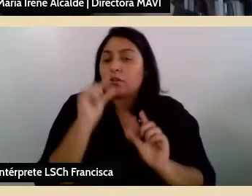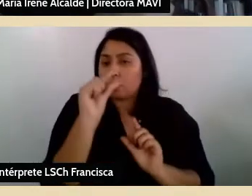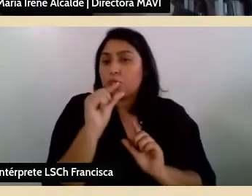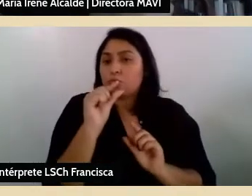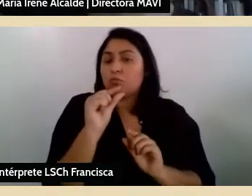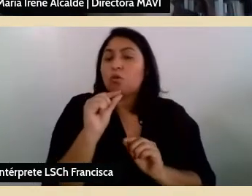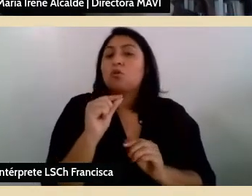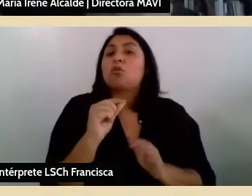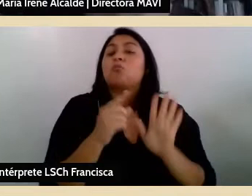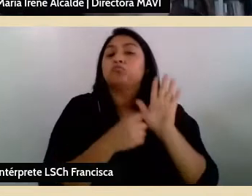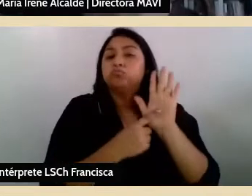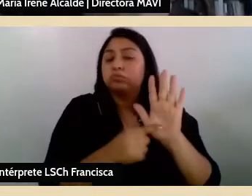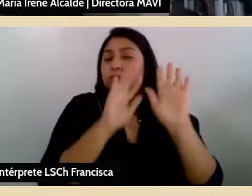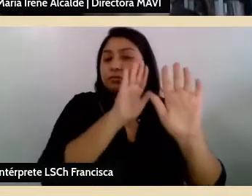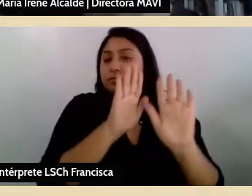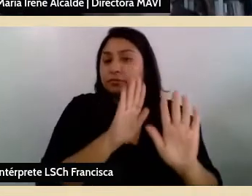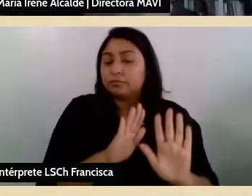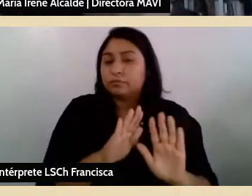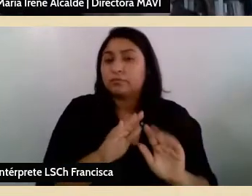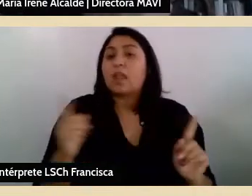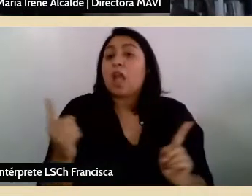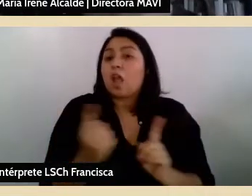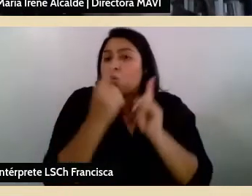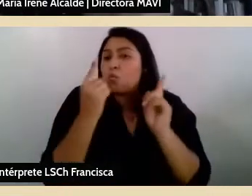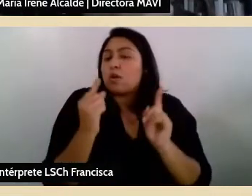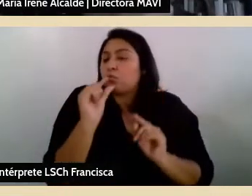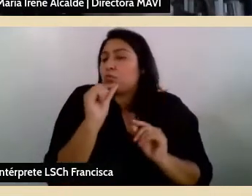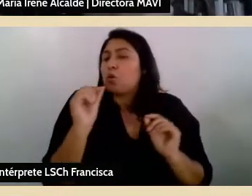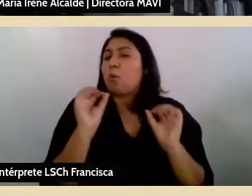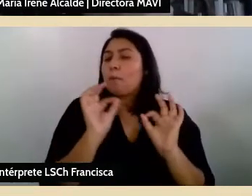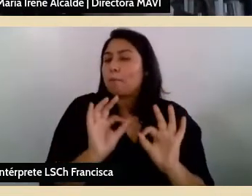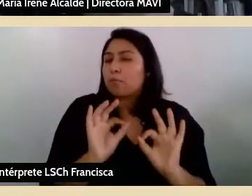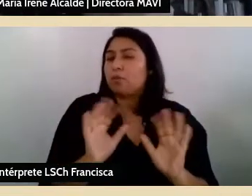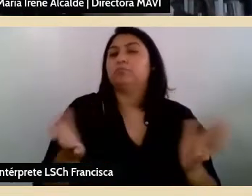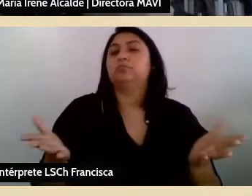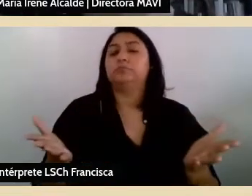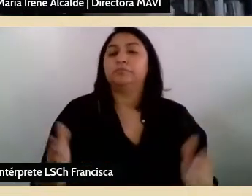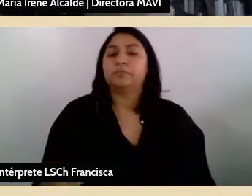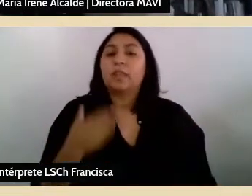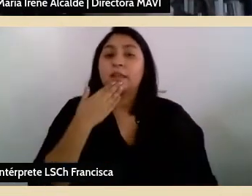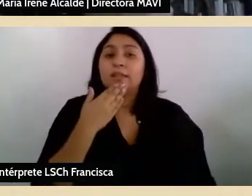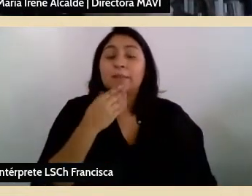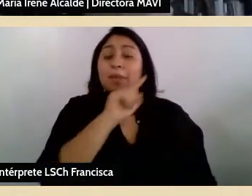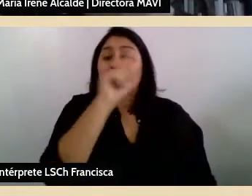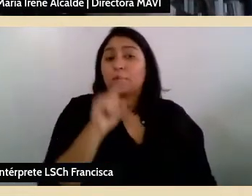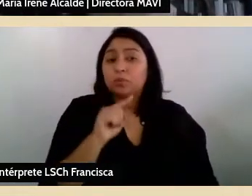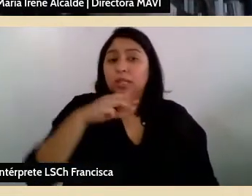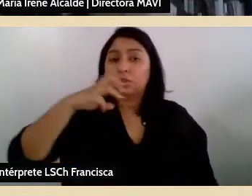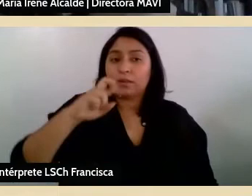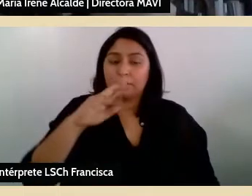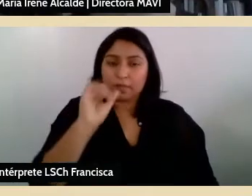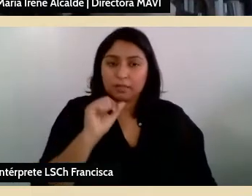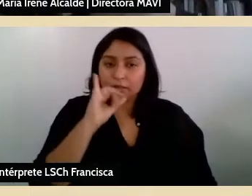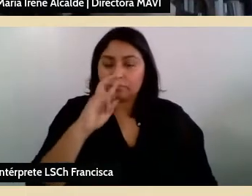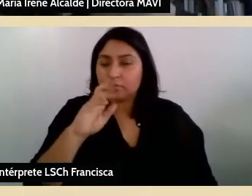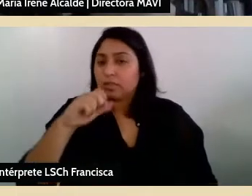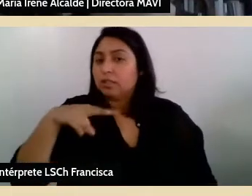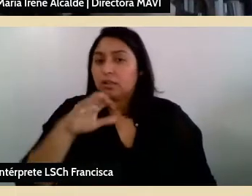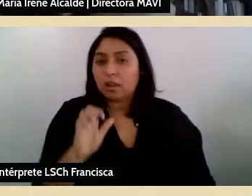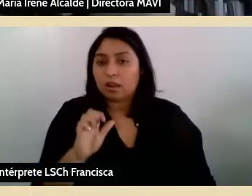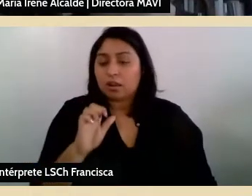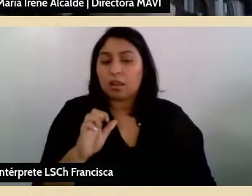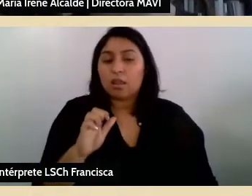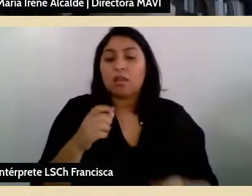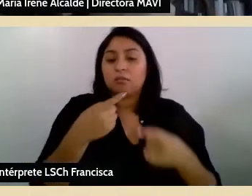Encuentros Improbables. Y quiero, bueno, partir preguntándole también a María Irene cómo de alguna u